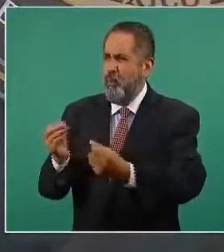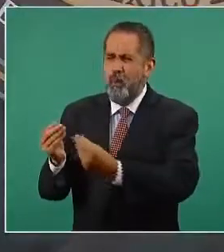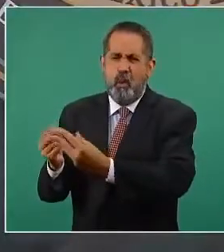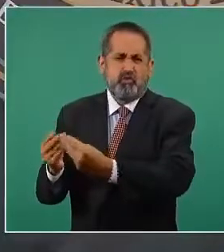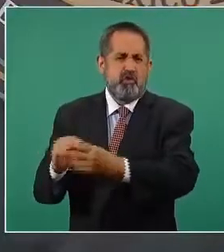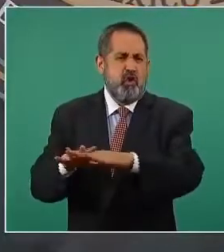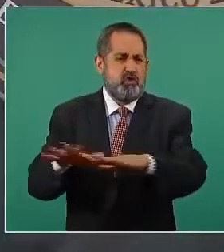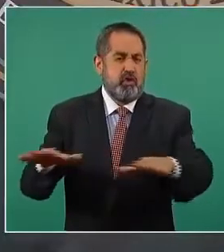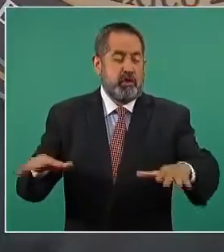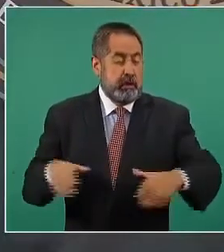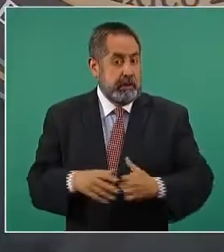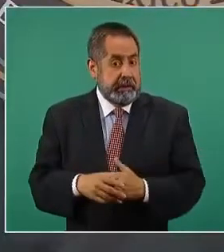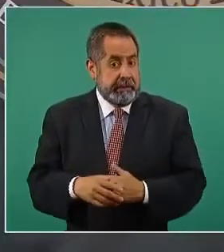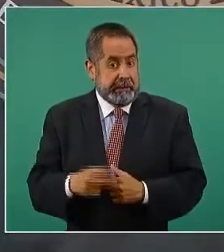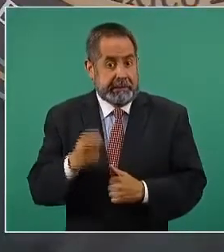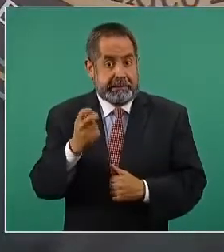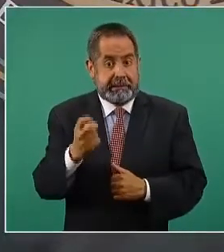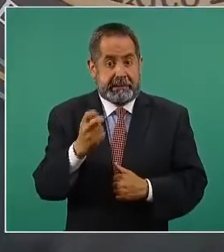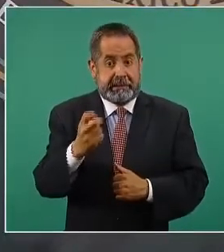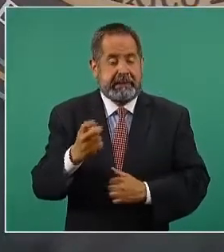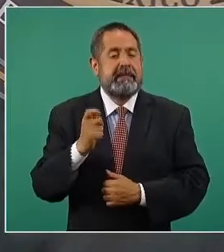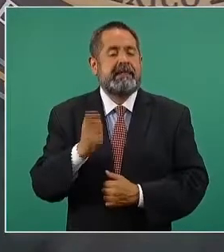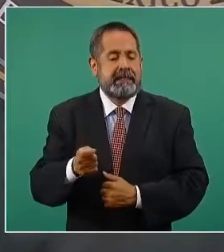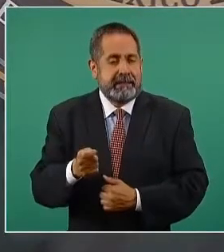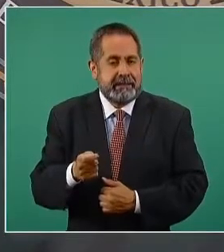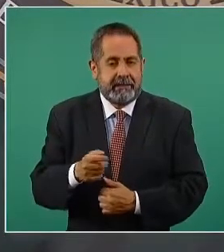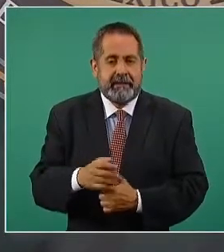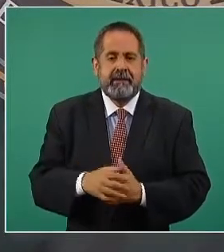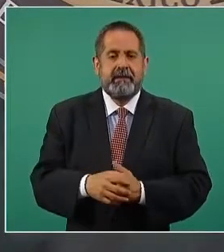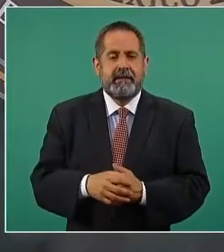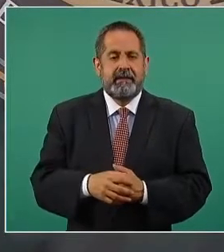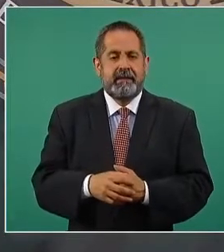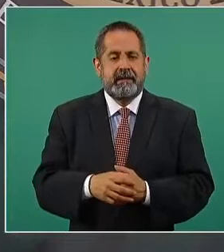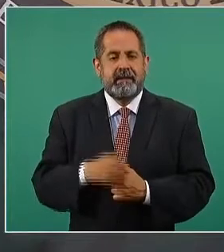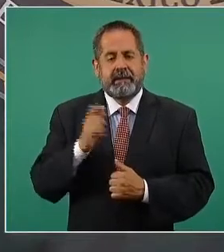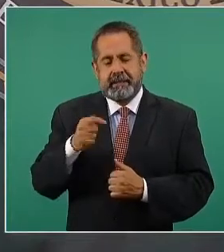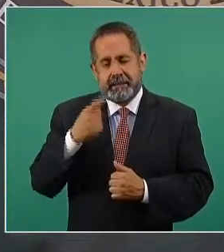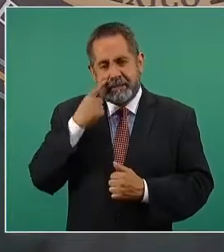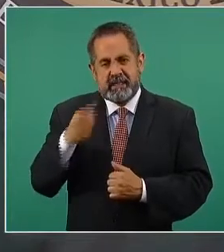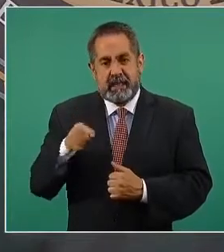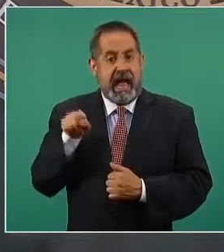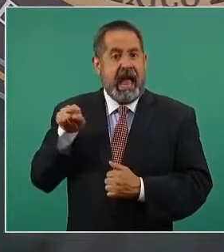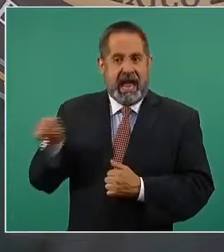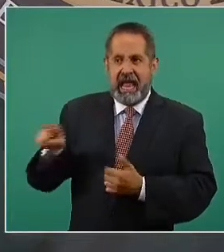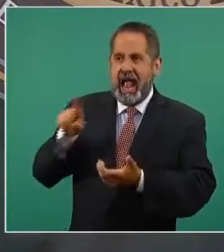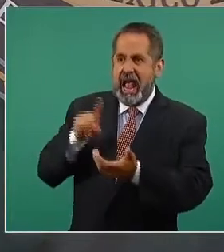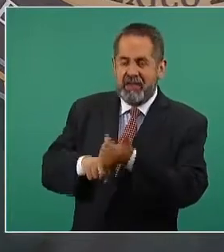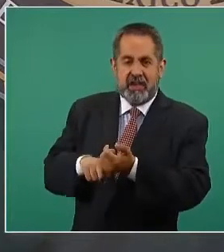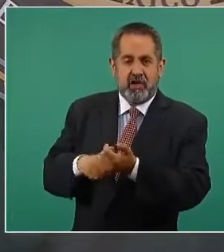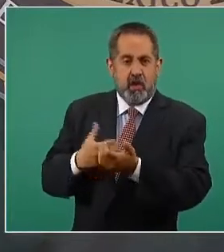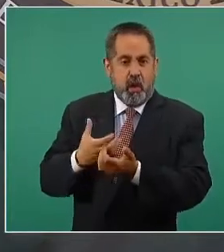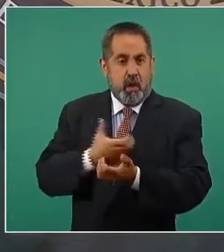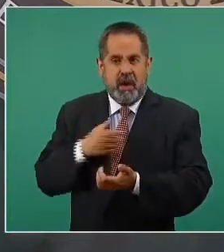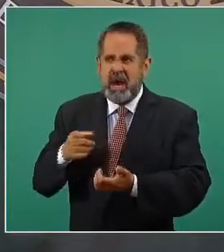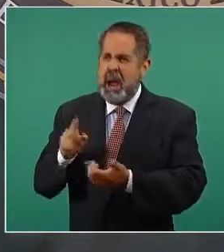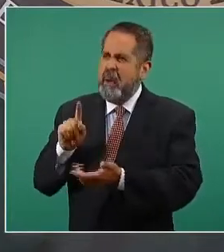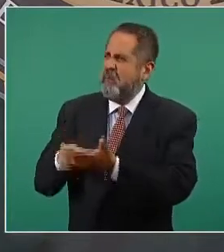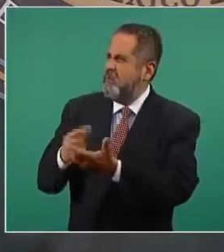Y es una de las veces en que se ha quemado el